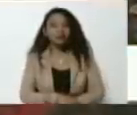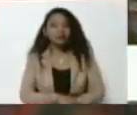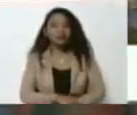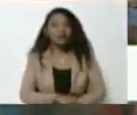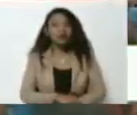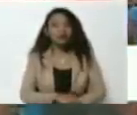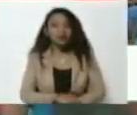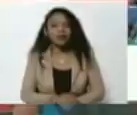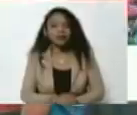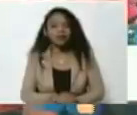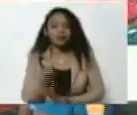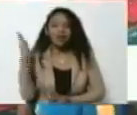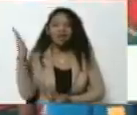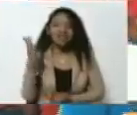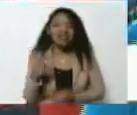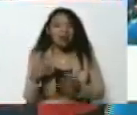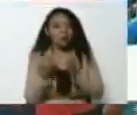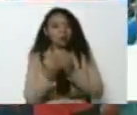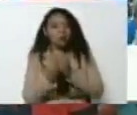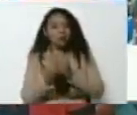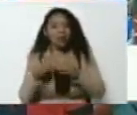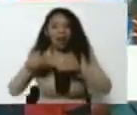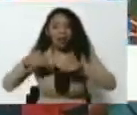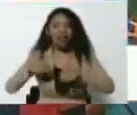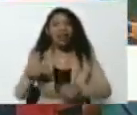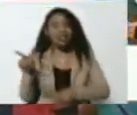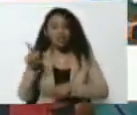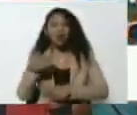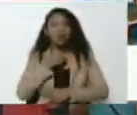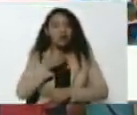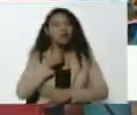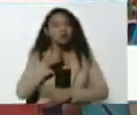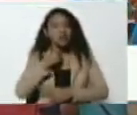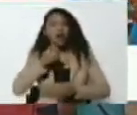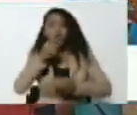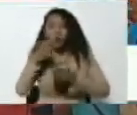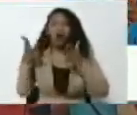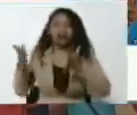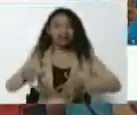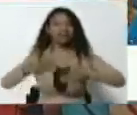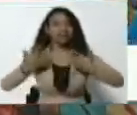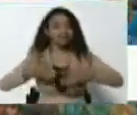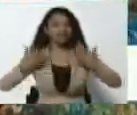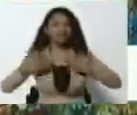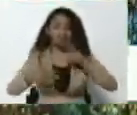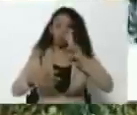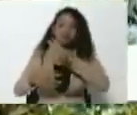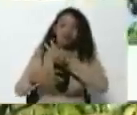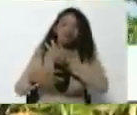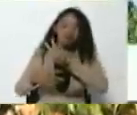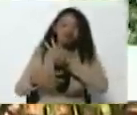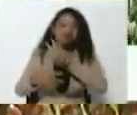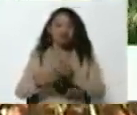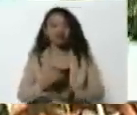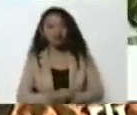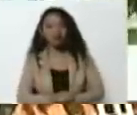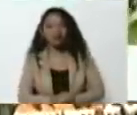Vinieron jodedorcitos ustedes. Eso me gusta, el buen humor, el buen ánimo.